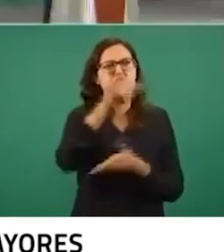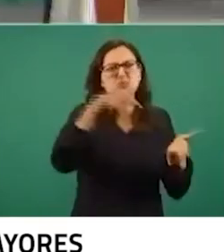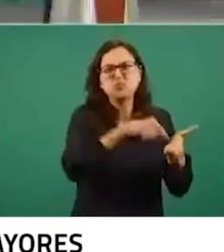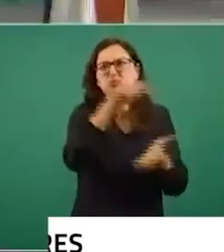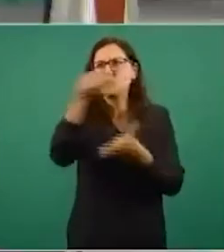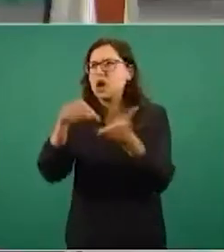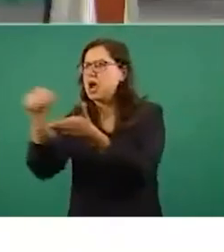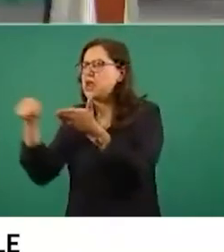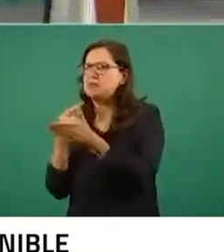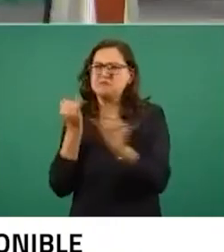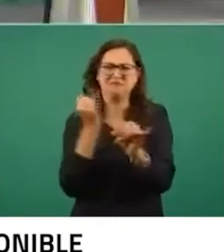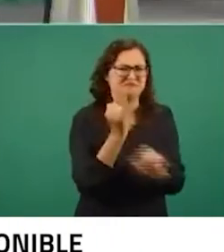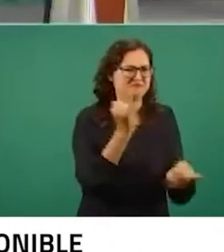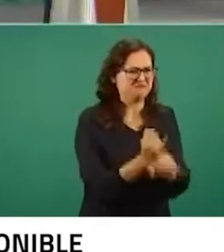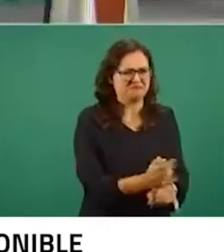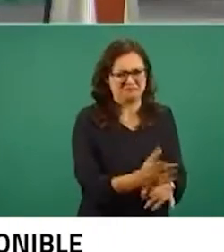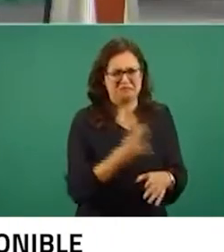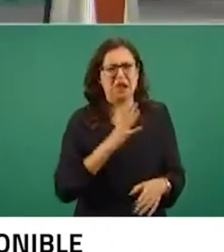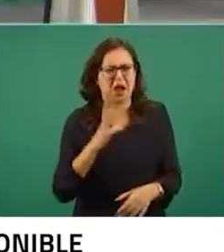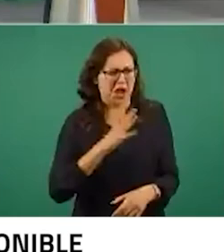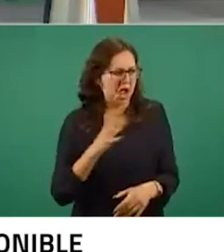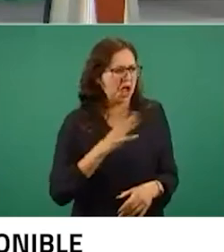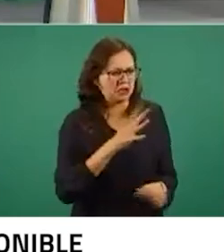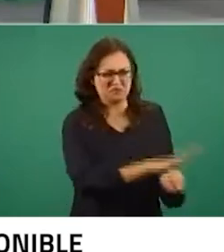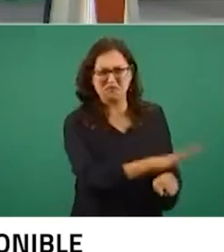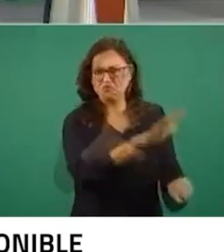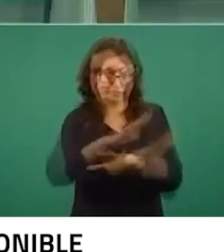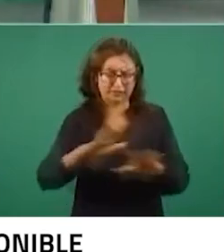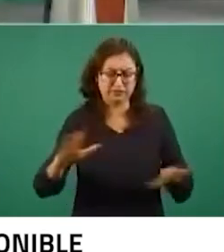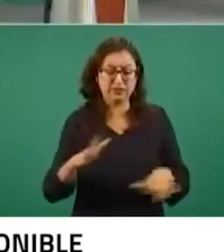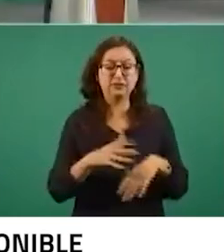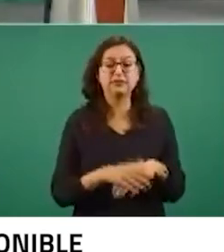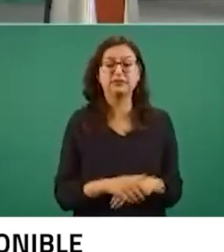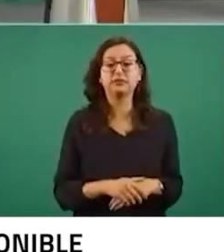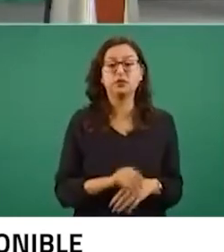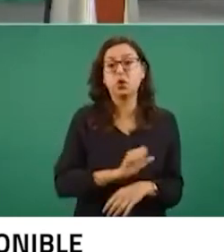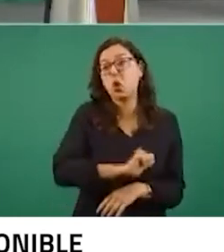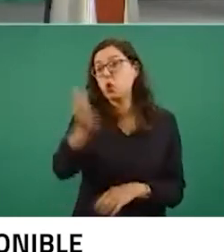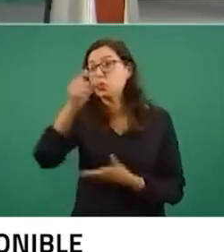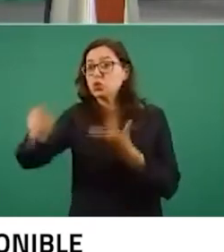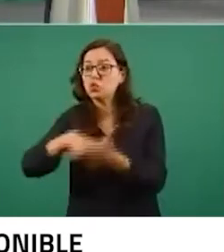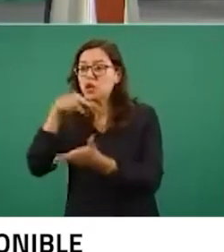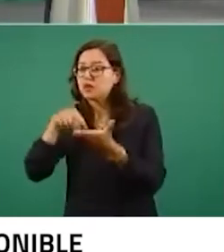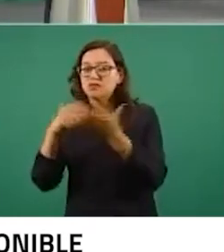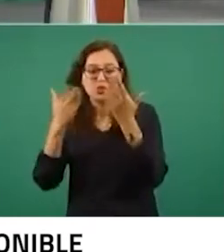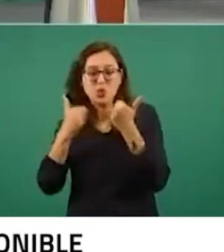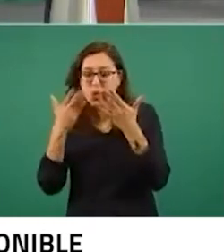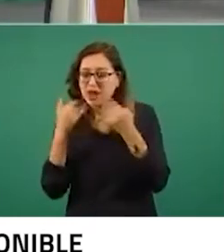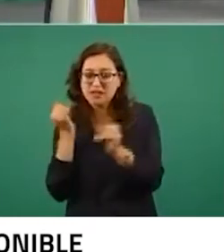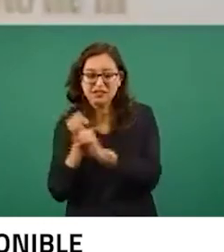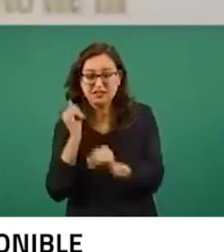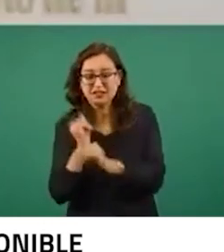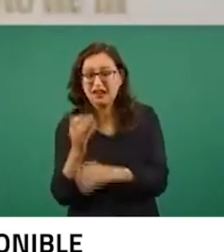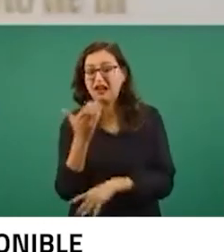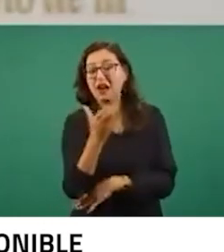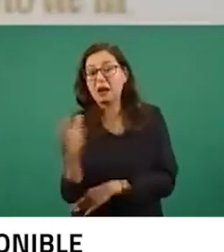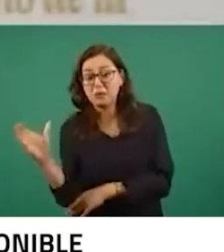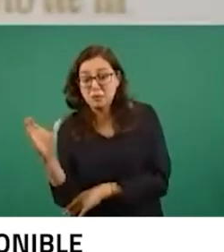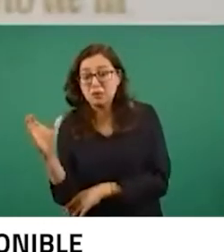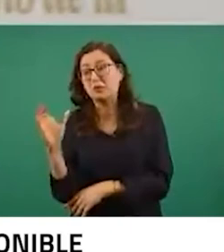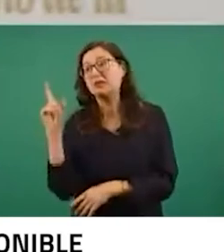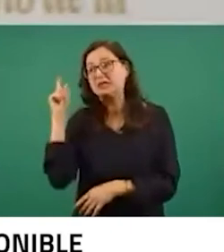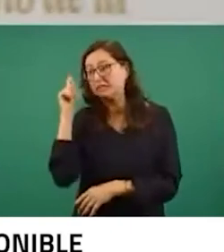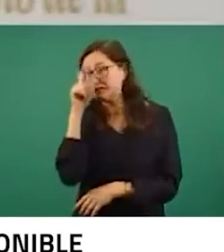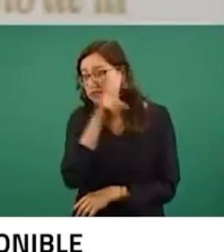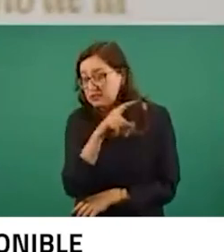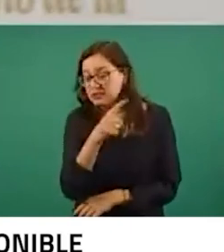directamente la plataforma les produce ya ahí la cita y en otros casos, por ejemplo, en las zonas rurales puede ser que haya menos